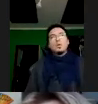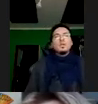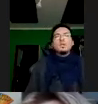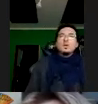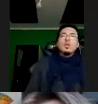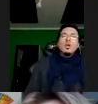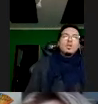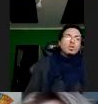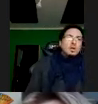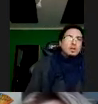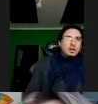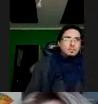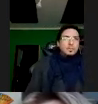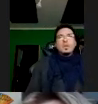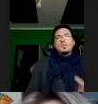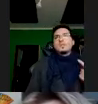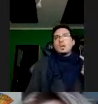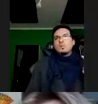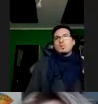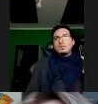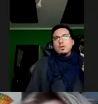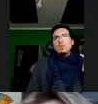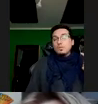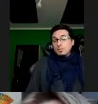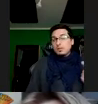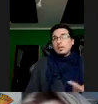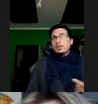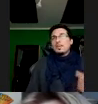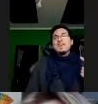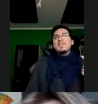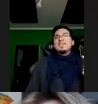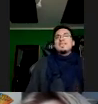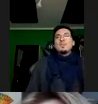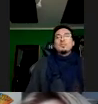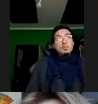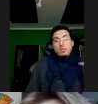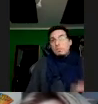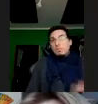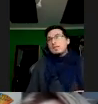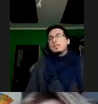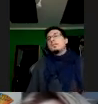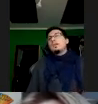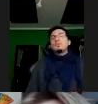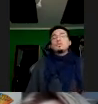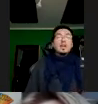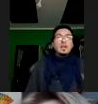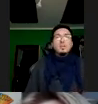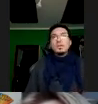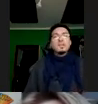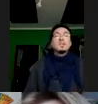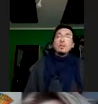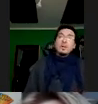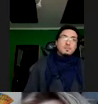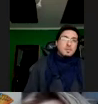de 45-90, necesitamos un transportador, necesitamos un compás, necesitamos un